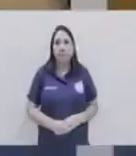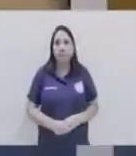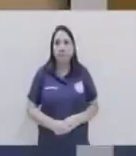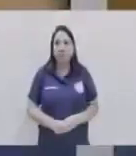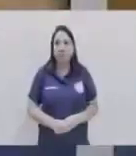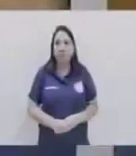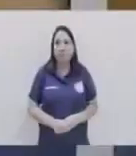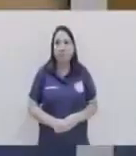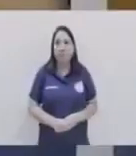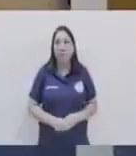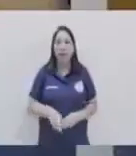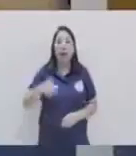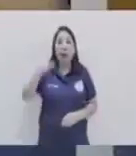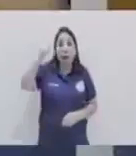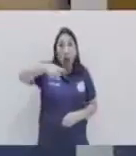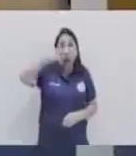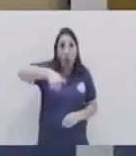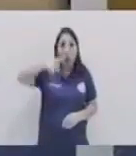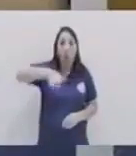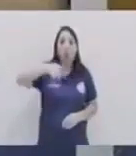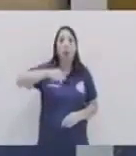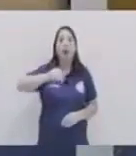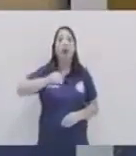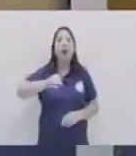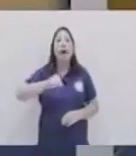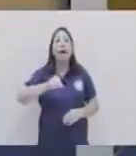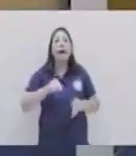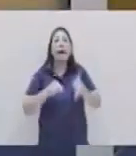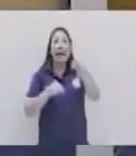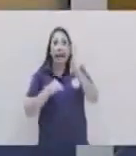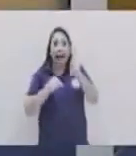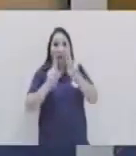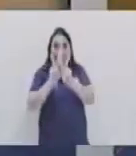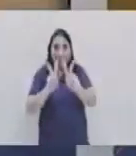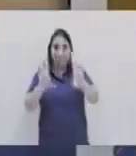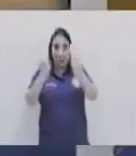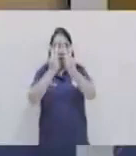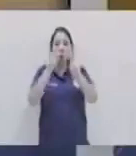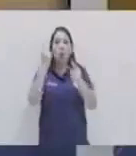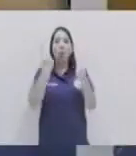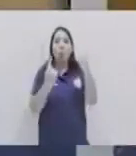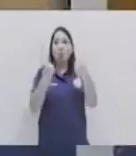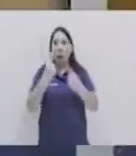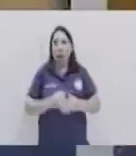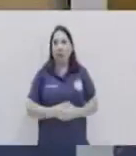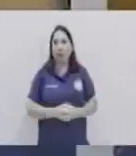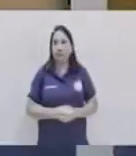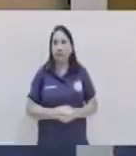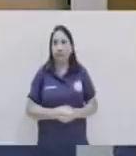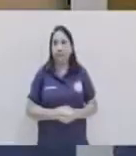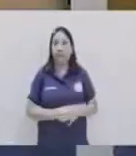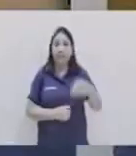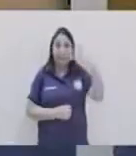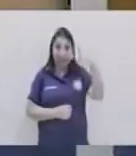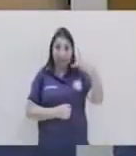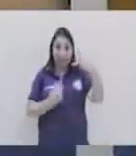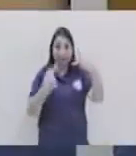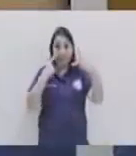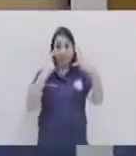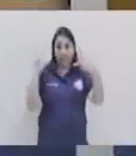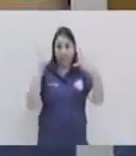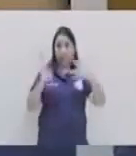Muy bien, vamos a evaluar entonces ahora el valor para k. Vamos a sustituir entonces los valores que tenemos en nuestra